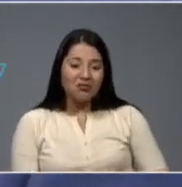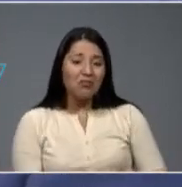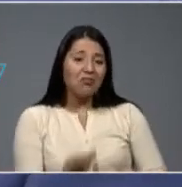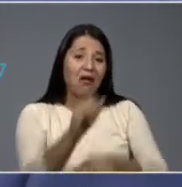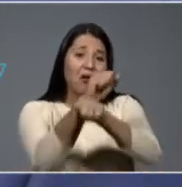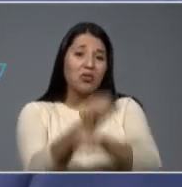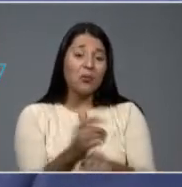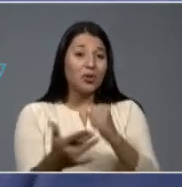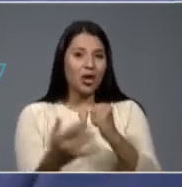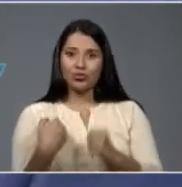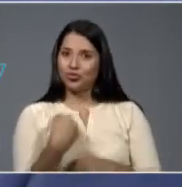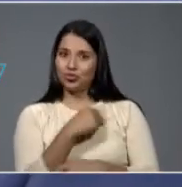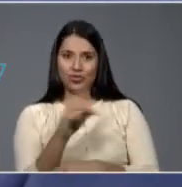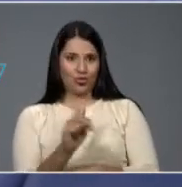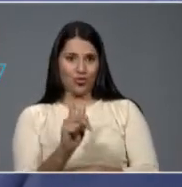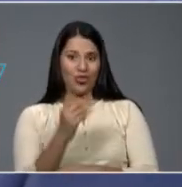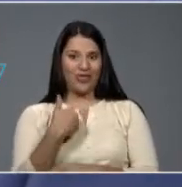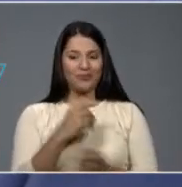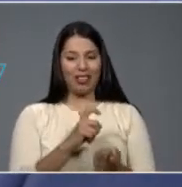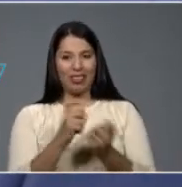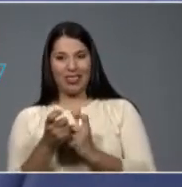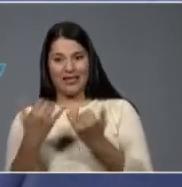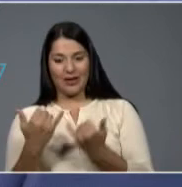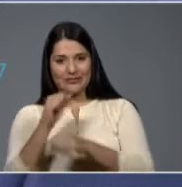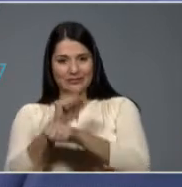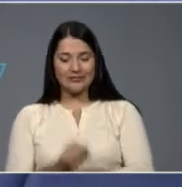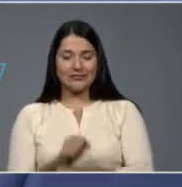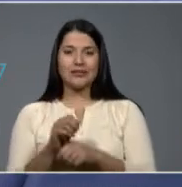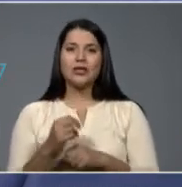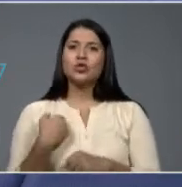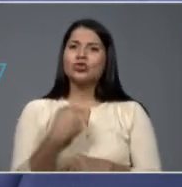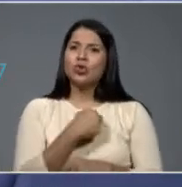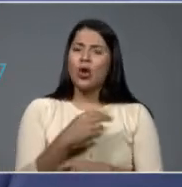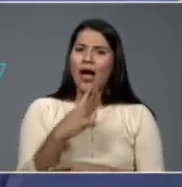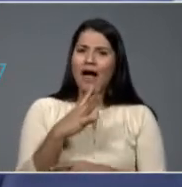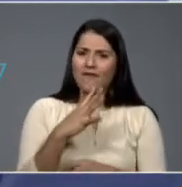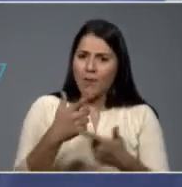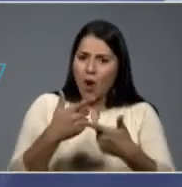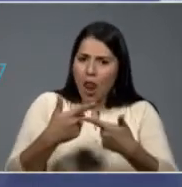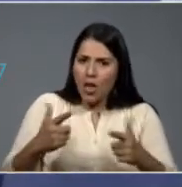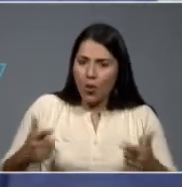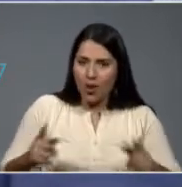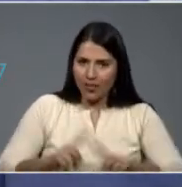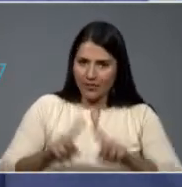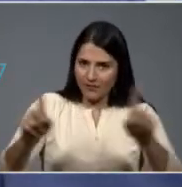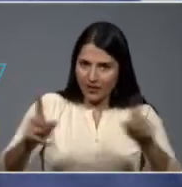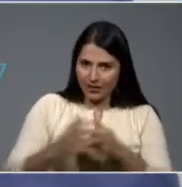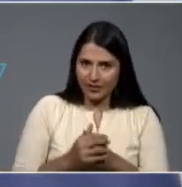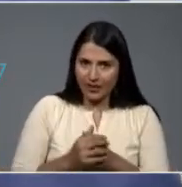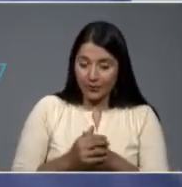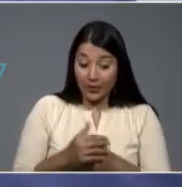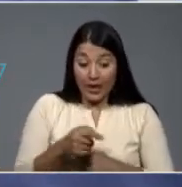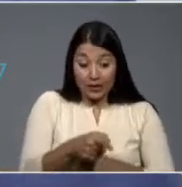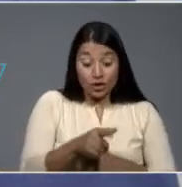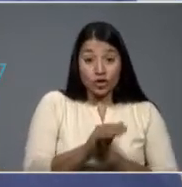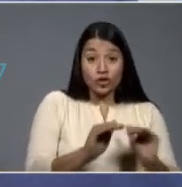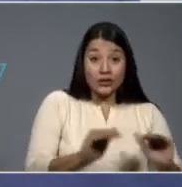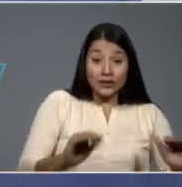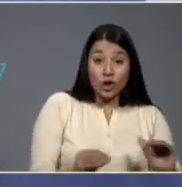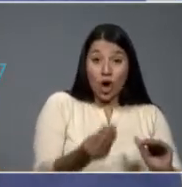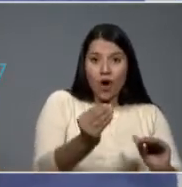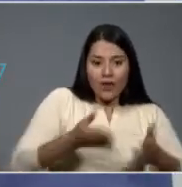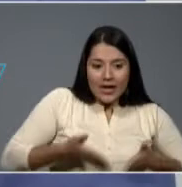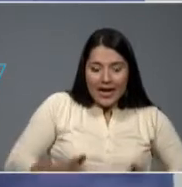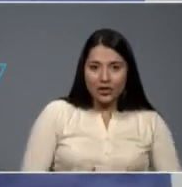los lenguajes, ¿verdad? Porque estamos hablando de lenguajes diferentes. Al haber nacido con la tablet, ¿no? Como mi hija, que no